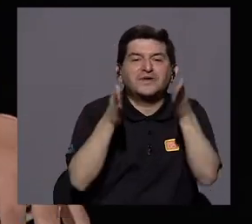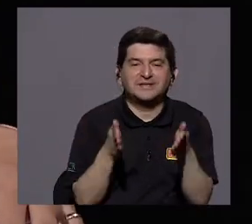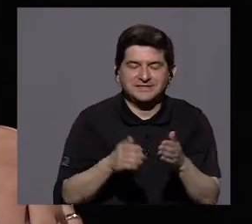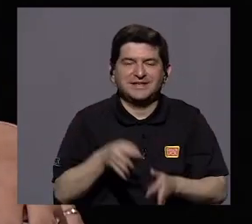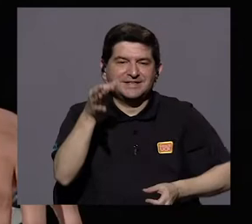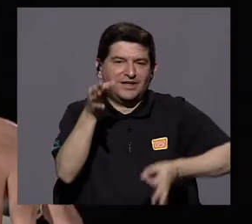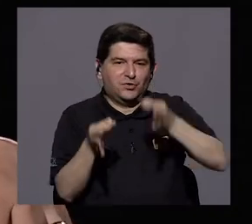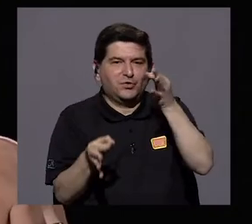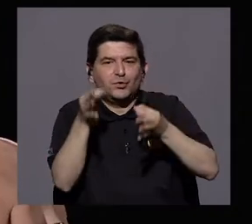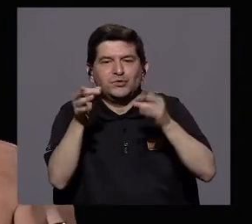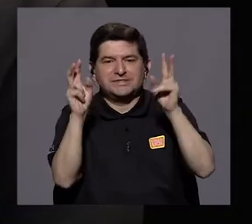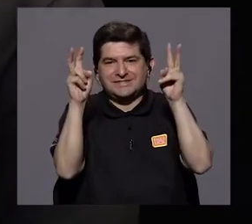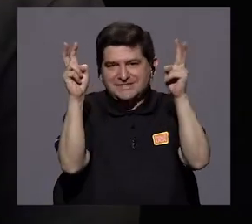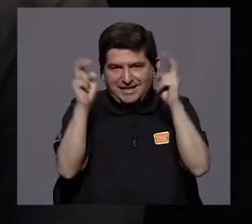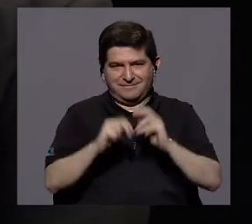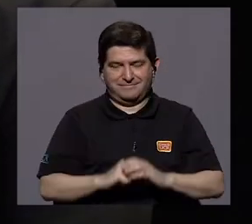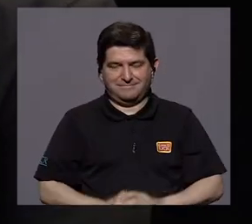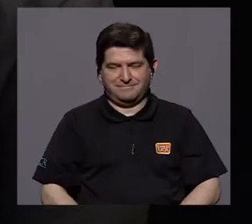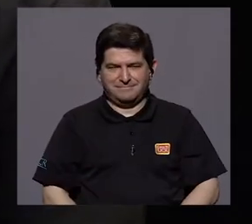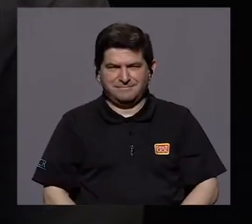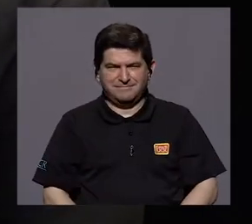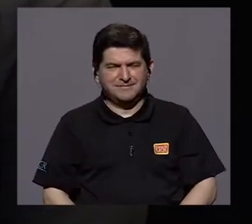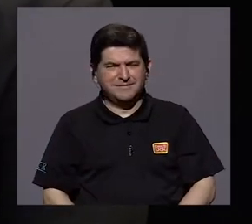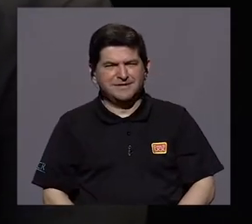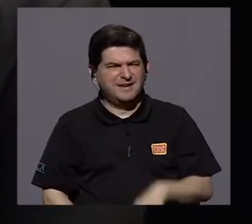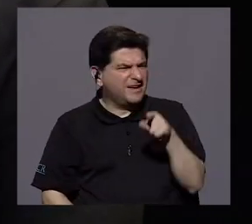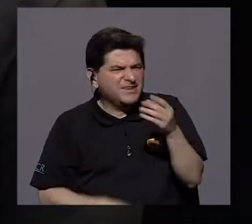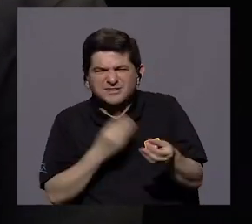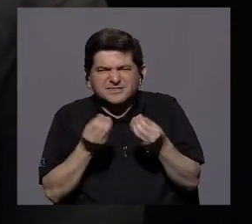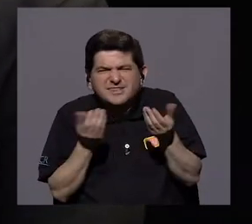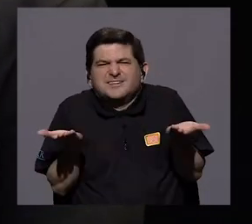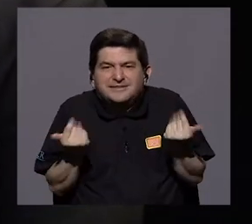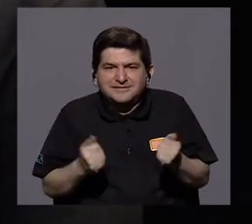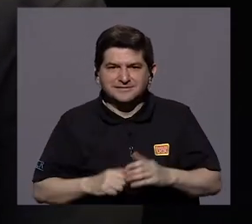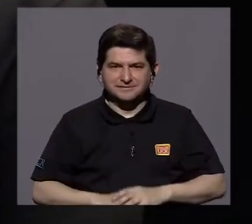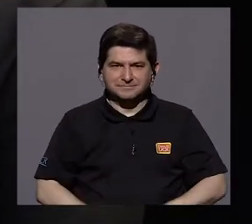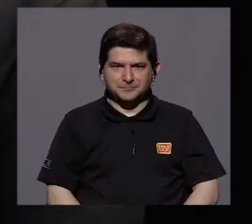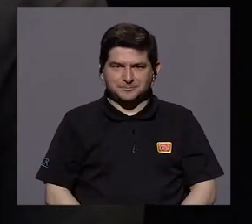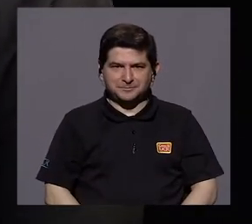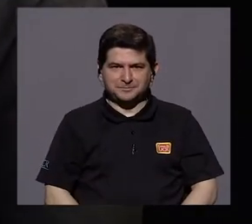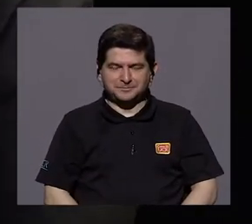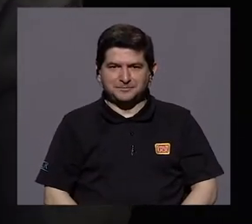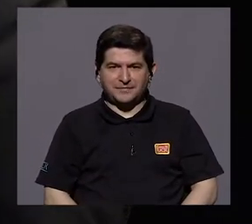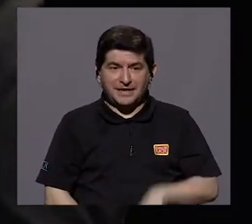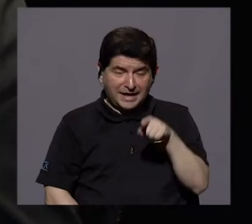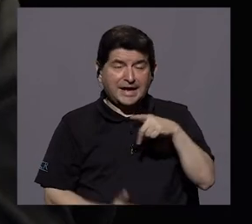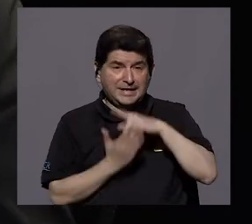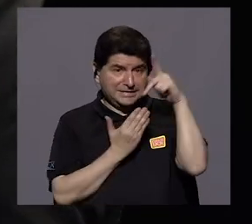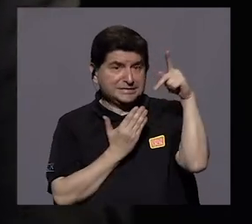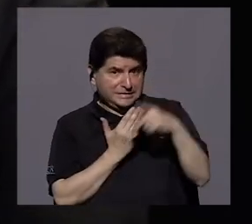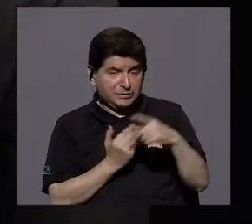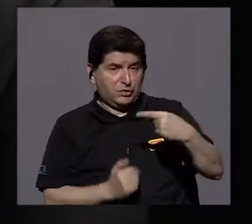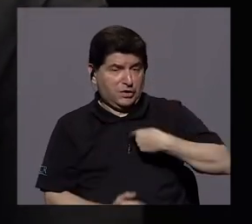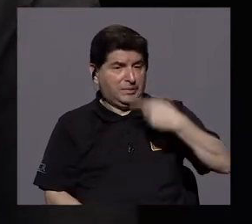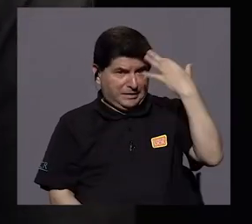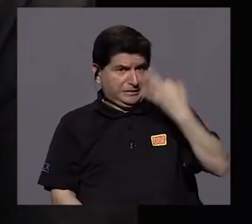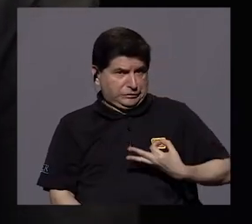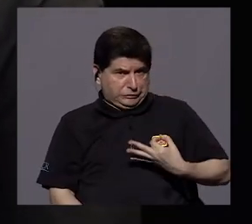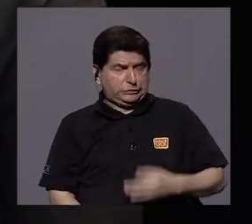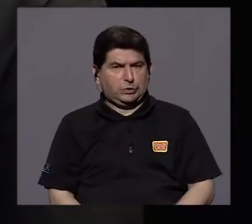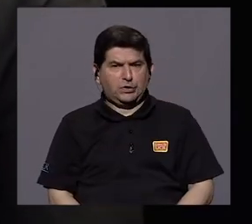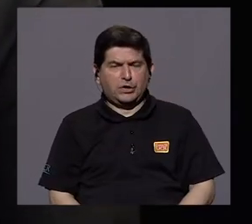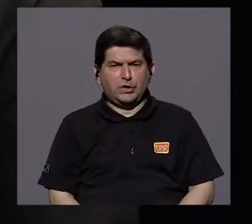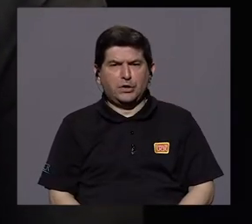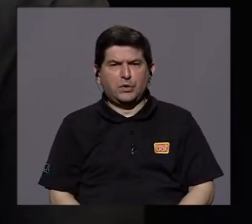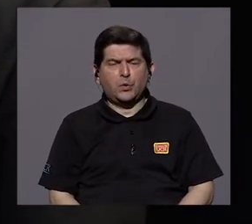facilitadoras judiciales. Quisiera que hablemos sobre qué hacen. Sí, este es un programa que yo considero